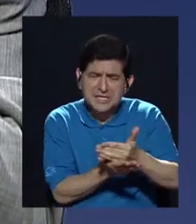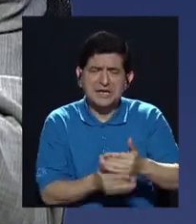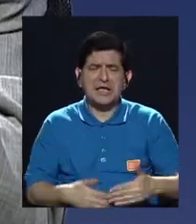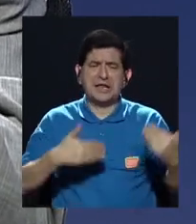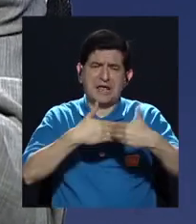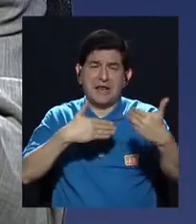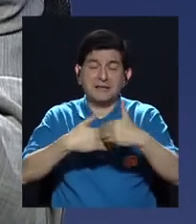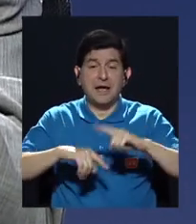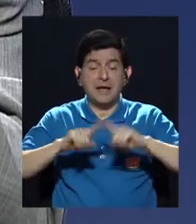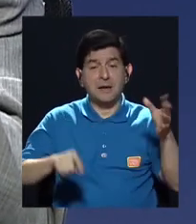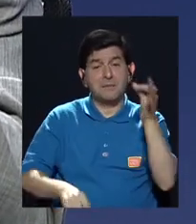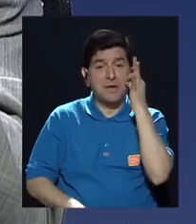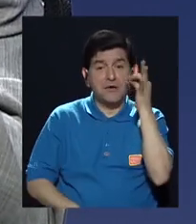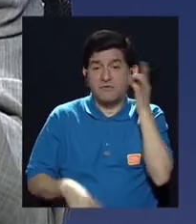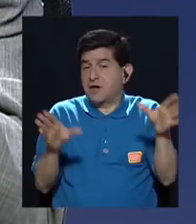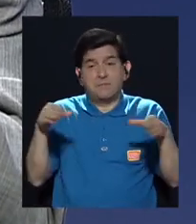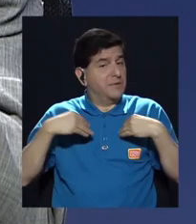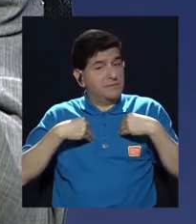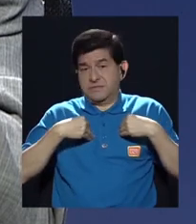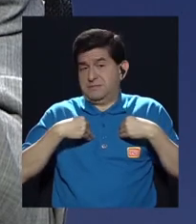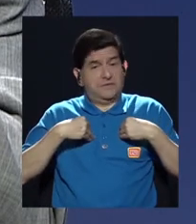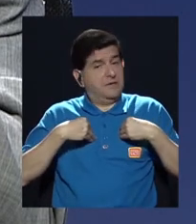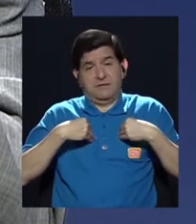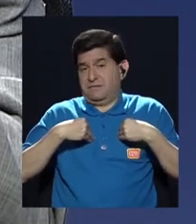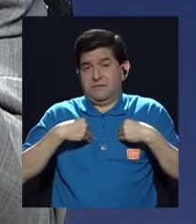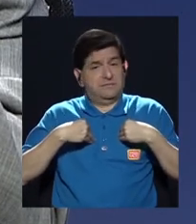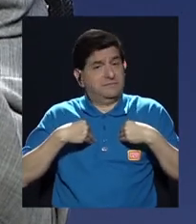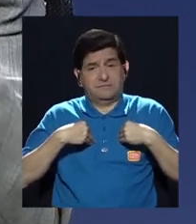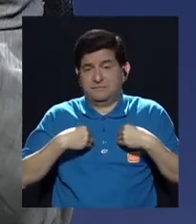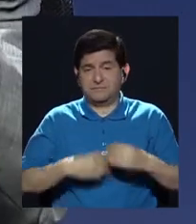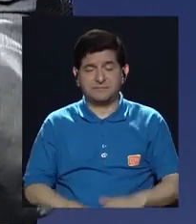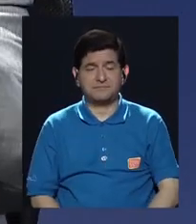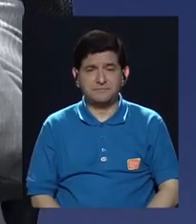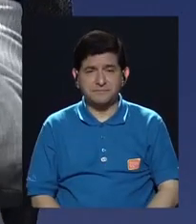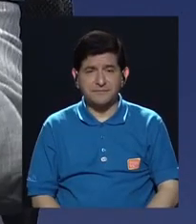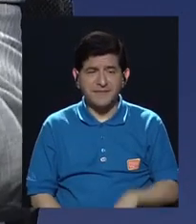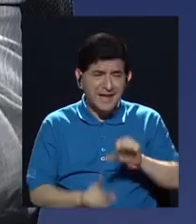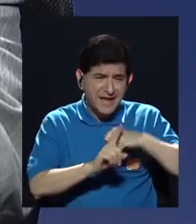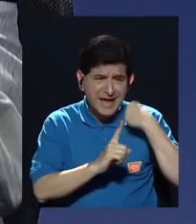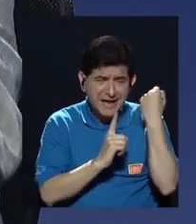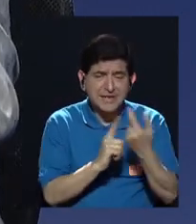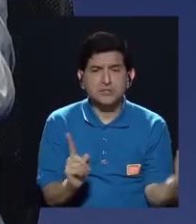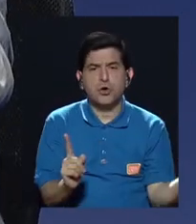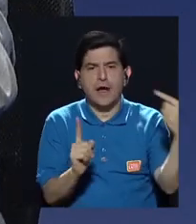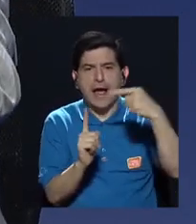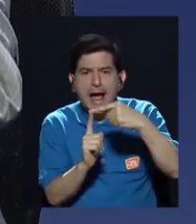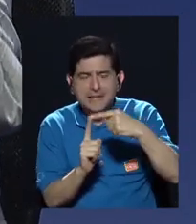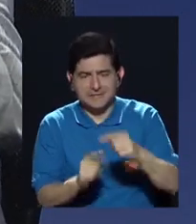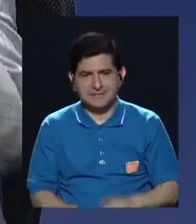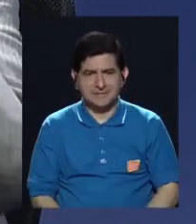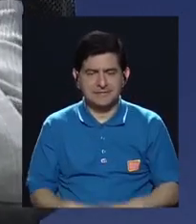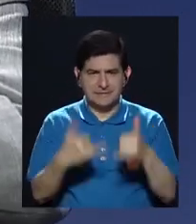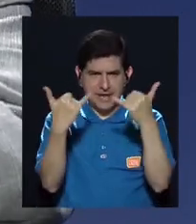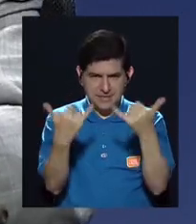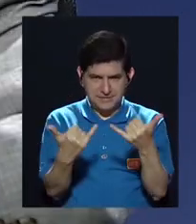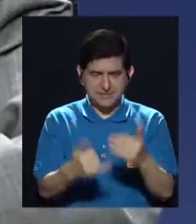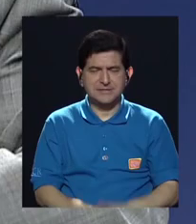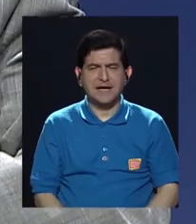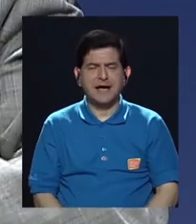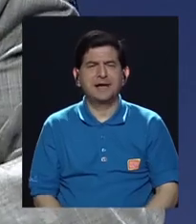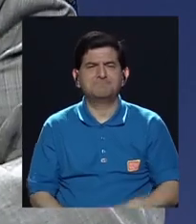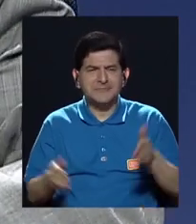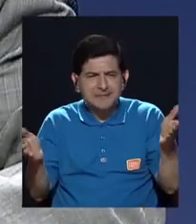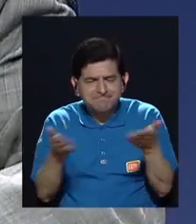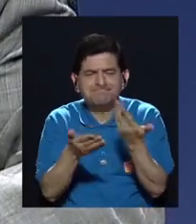fuego, pero don Pepe tampoco aceptaba. Entonces, dentro de esa situación fue hasta que se hizo la propensión para la